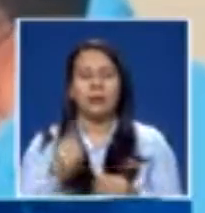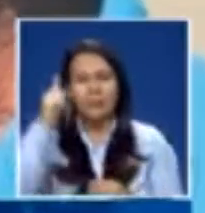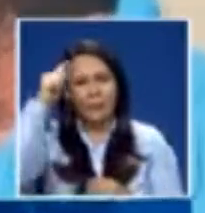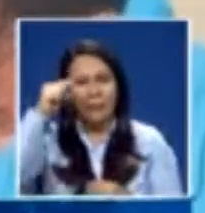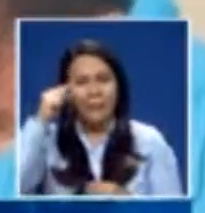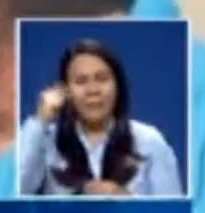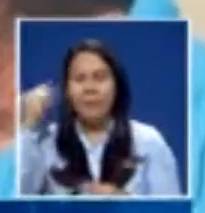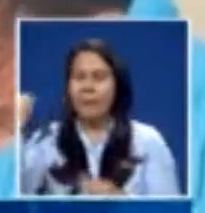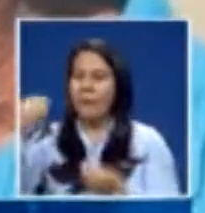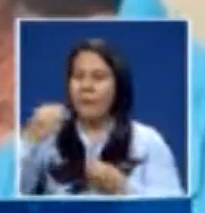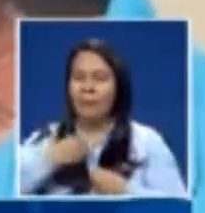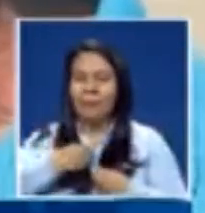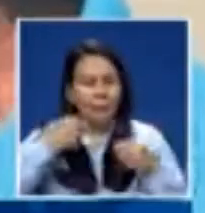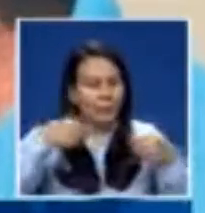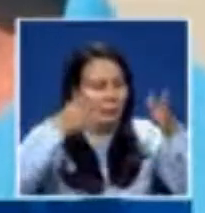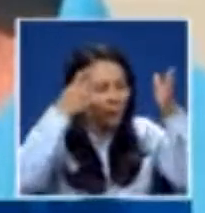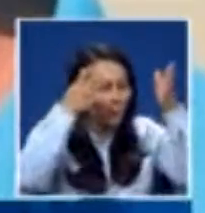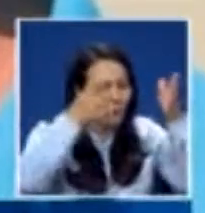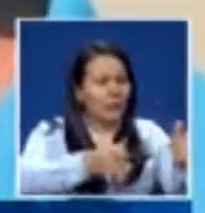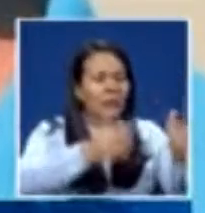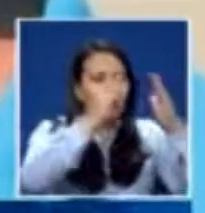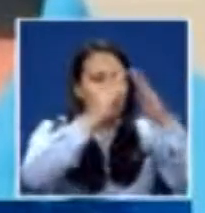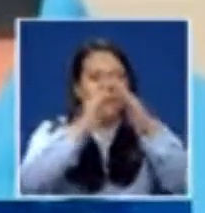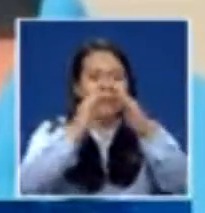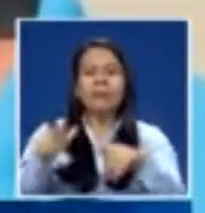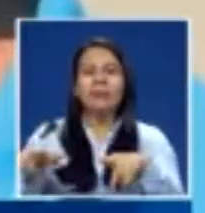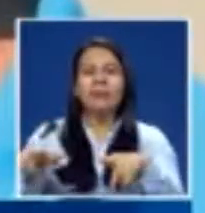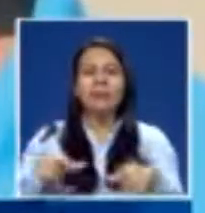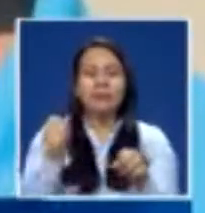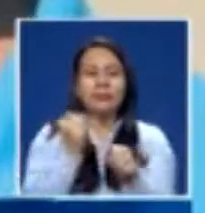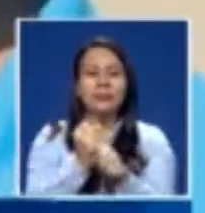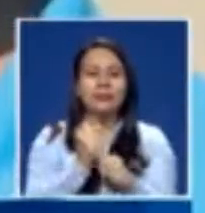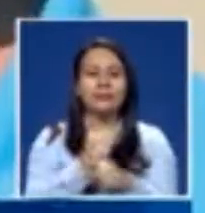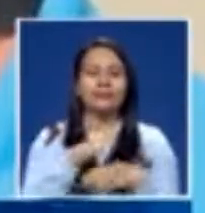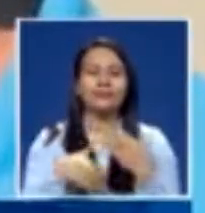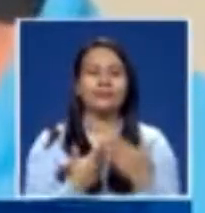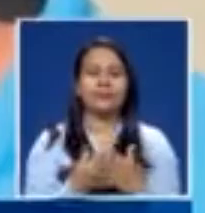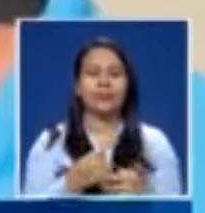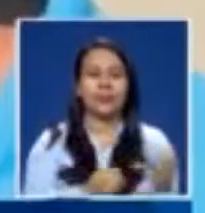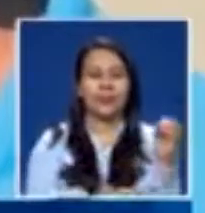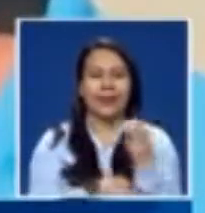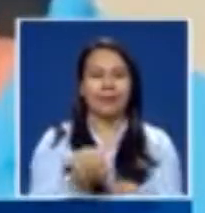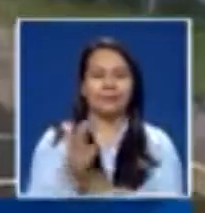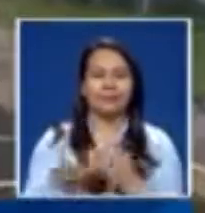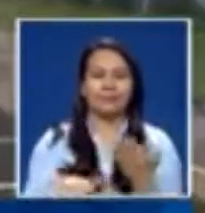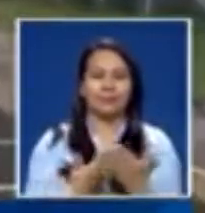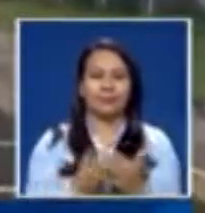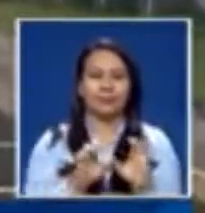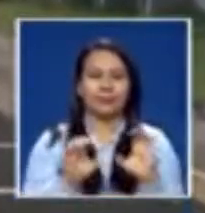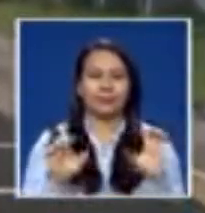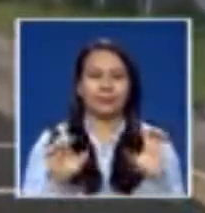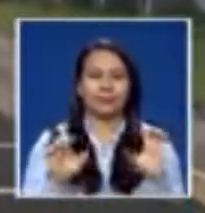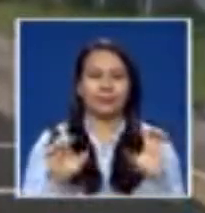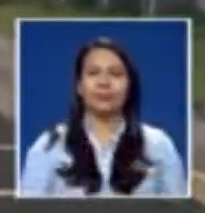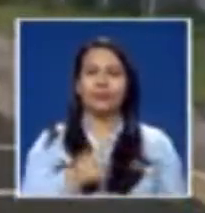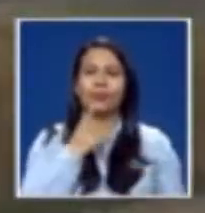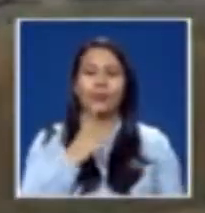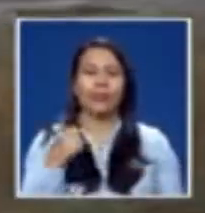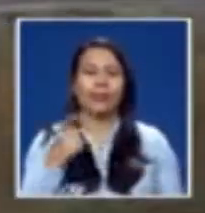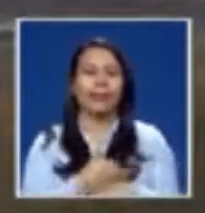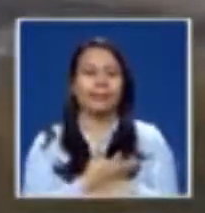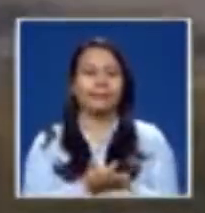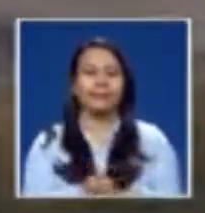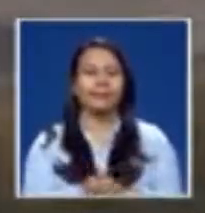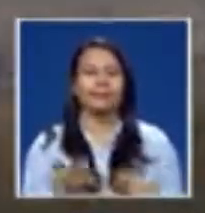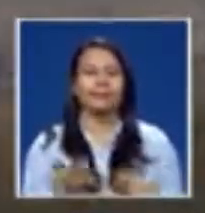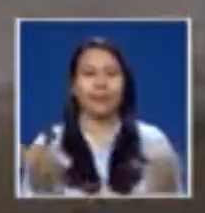gobierno, dedicado este campamento para que sea un centro de operaciones de todas las empresas del Estado. Aquello fue algo temporal, pues